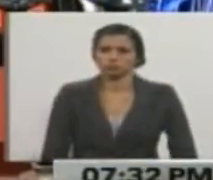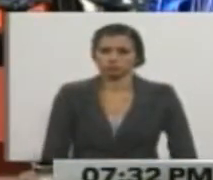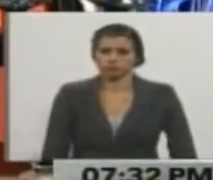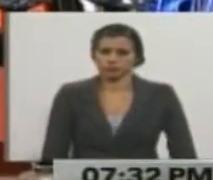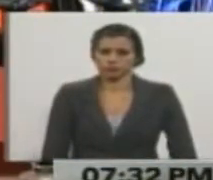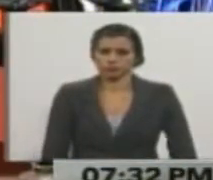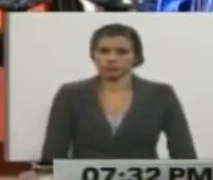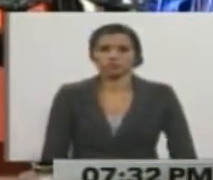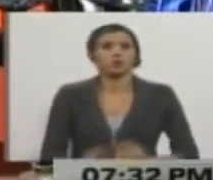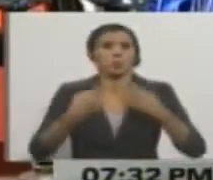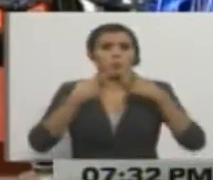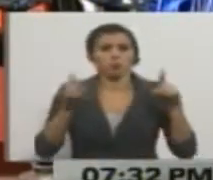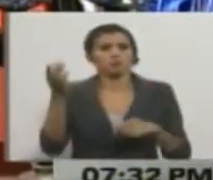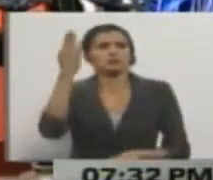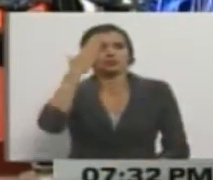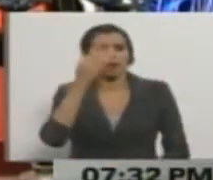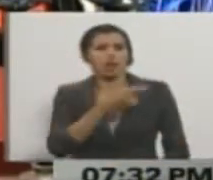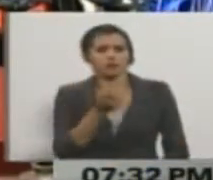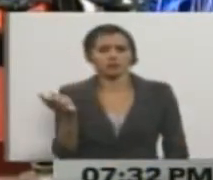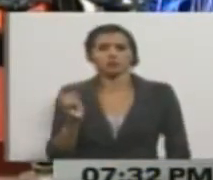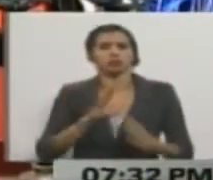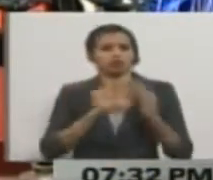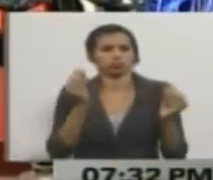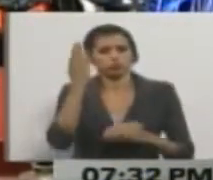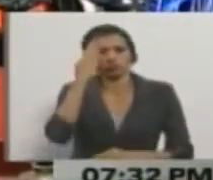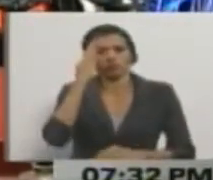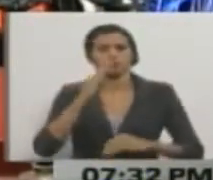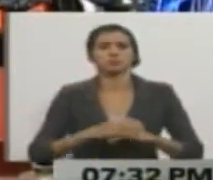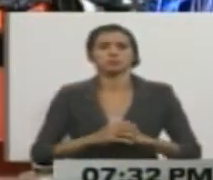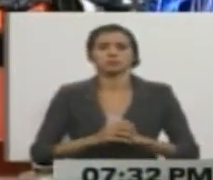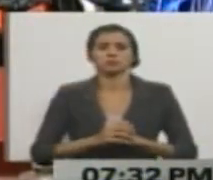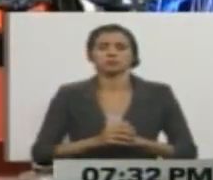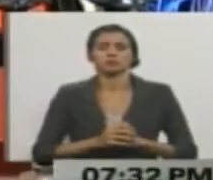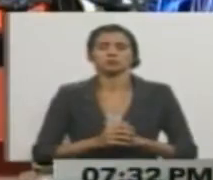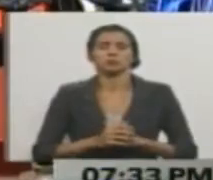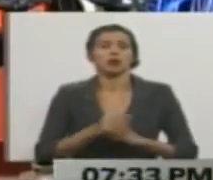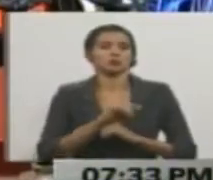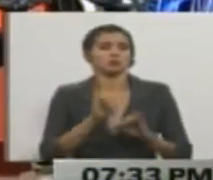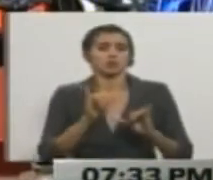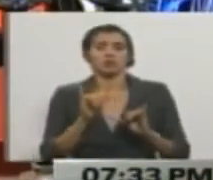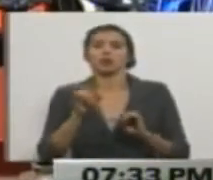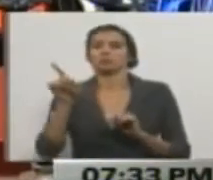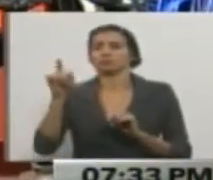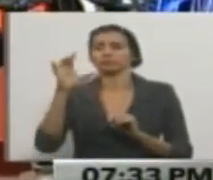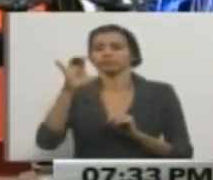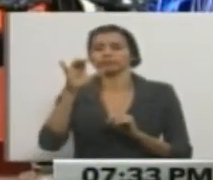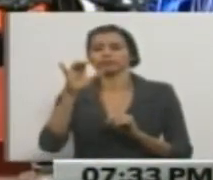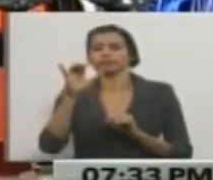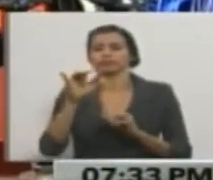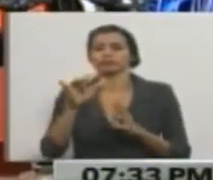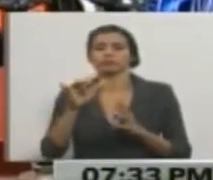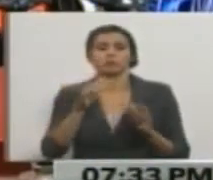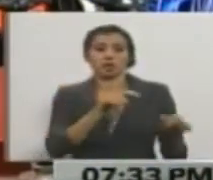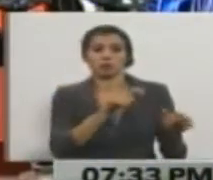Es público notorio. Ellos hicieron una primera estimación y llevaron 80 cajas